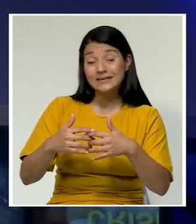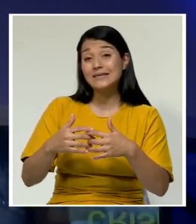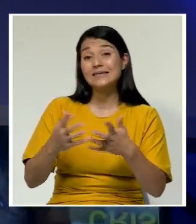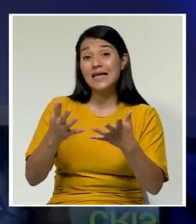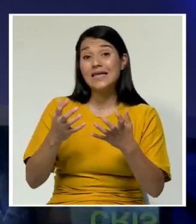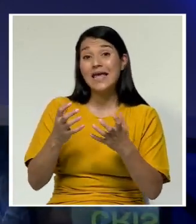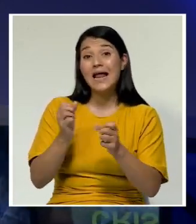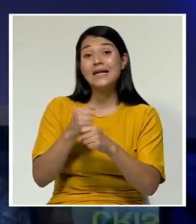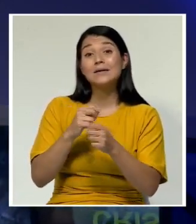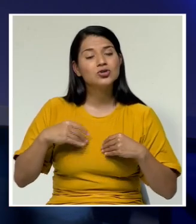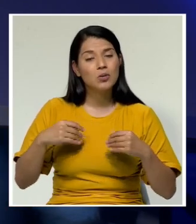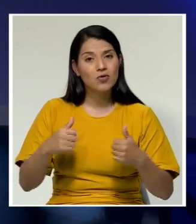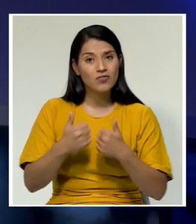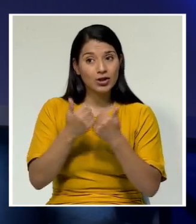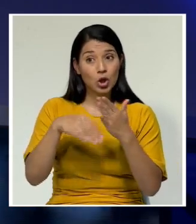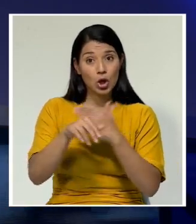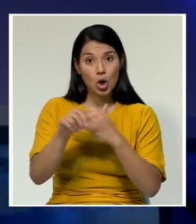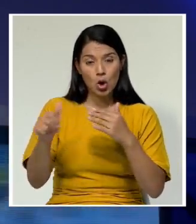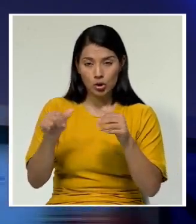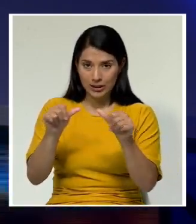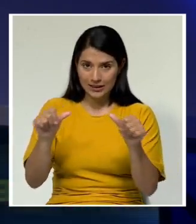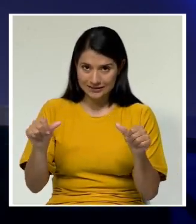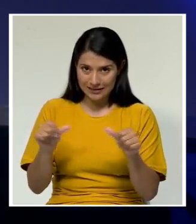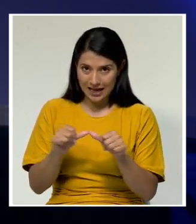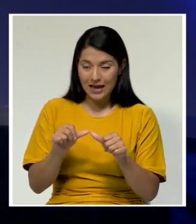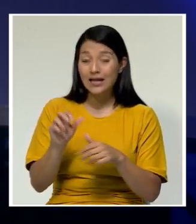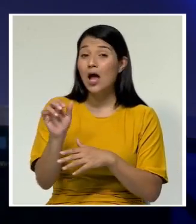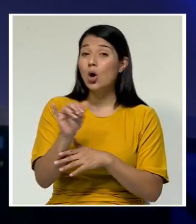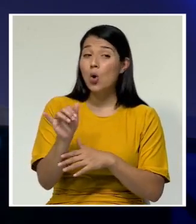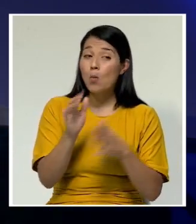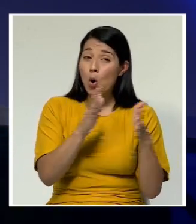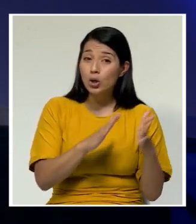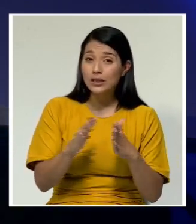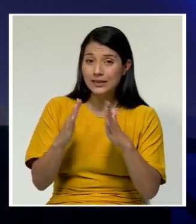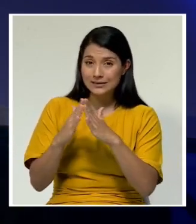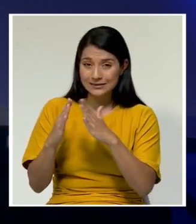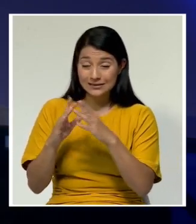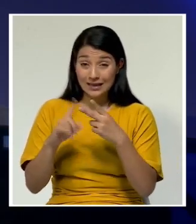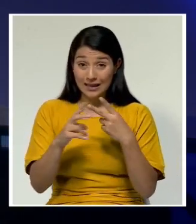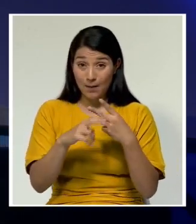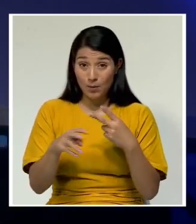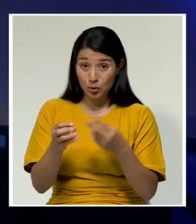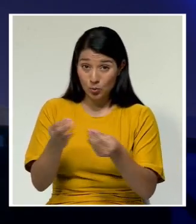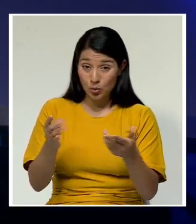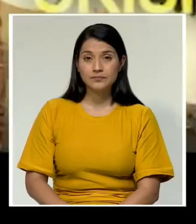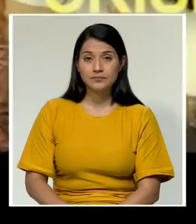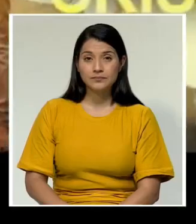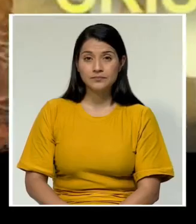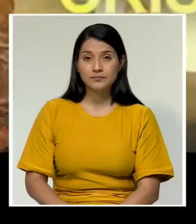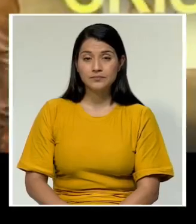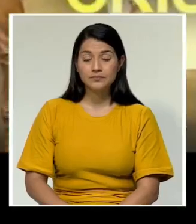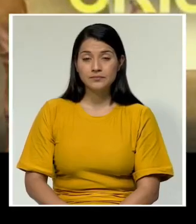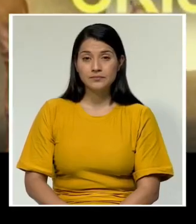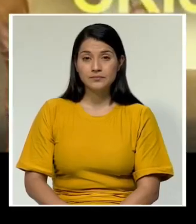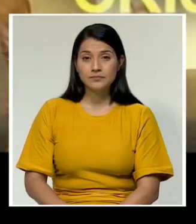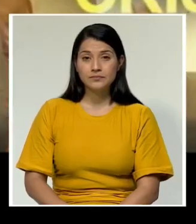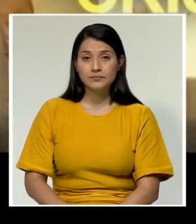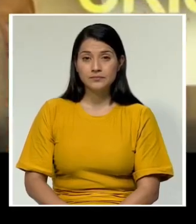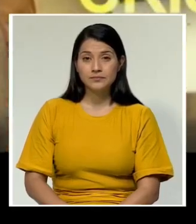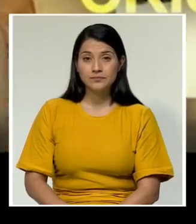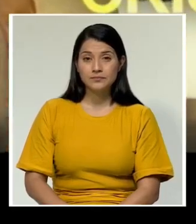jefe de fracción del Partido Liberal Progresista, aseguró que es inadmisible que se den exoneraciones y pidió al gobierno de Rodrigo Chávez,